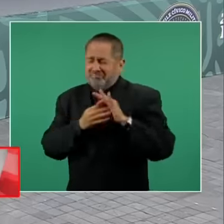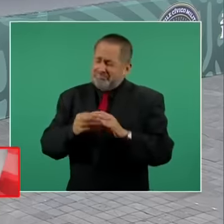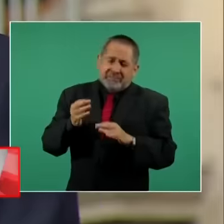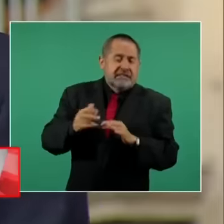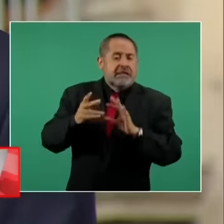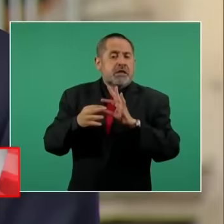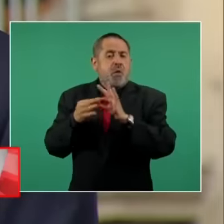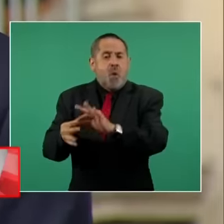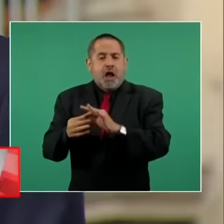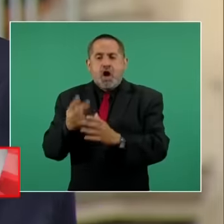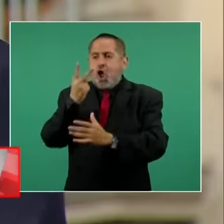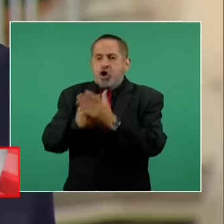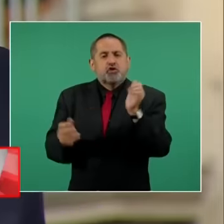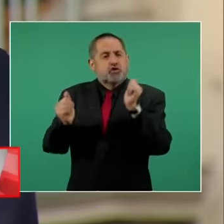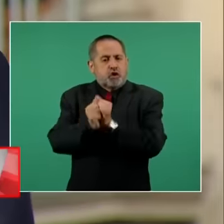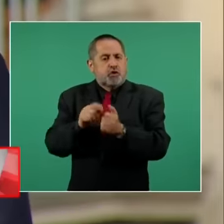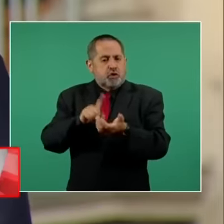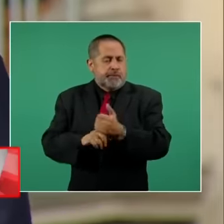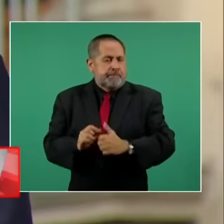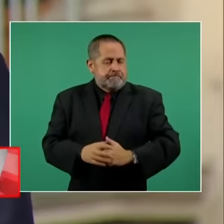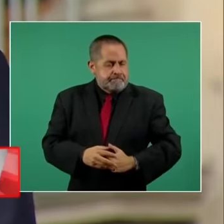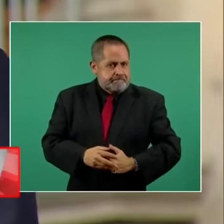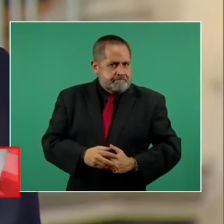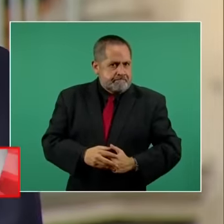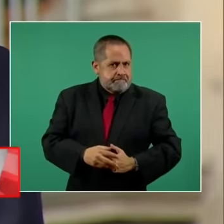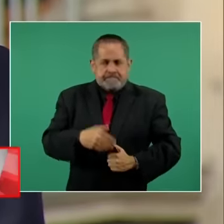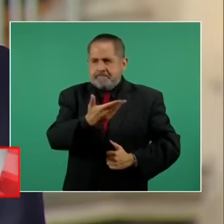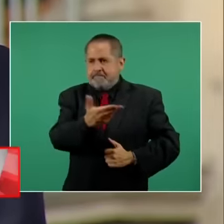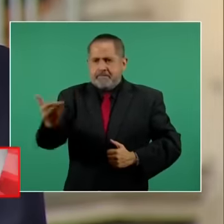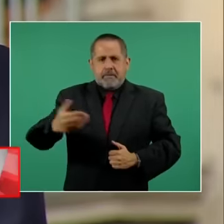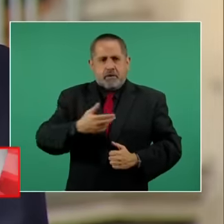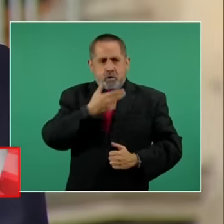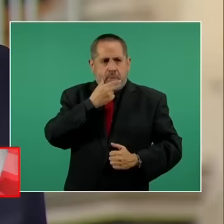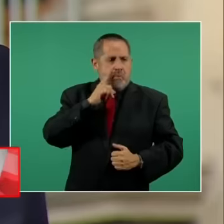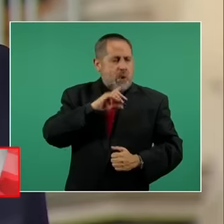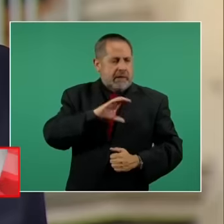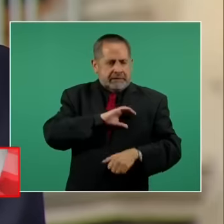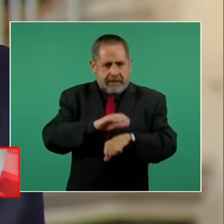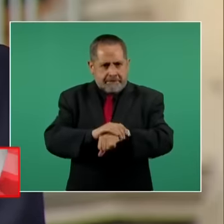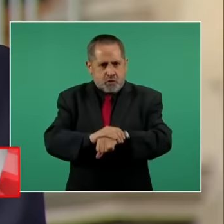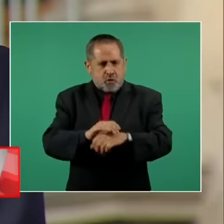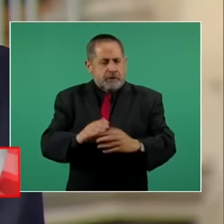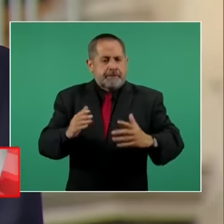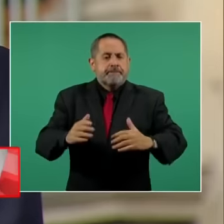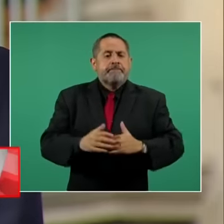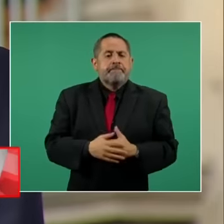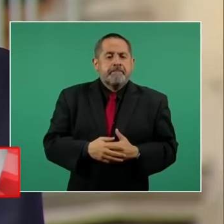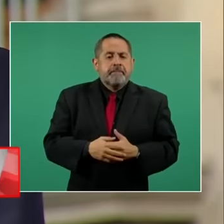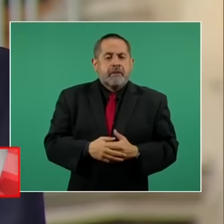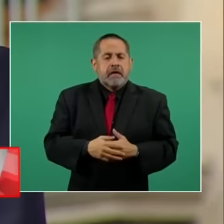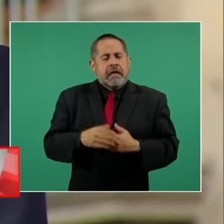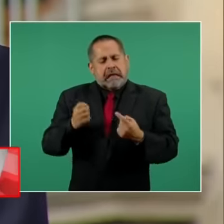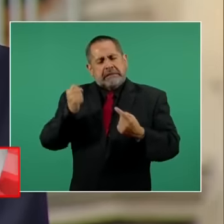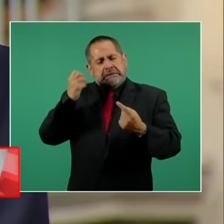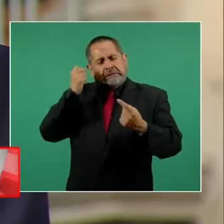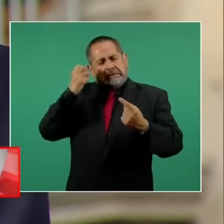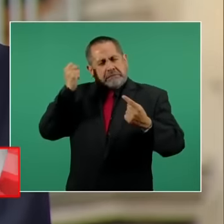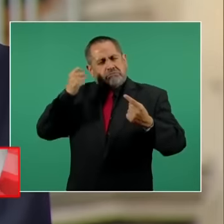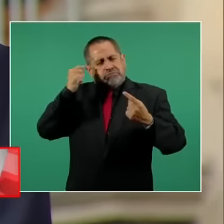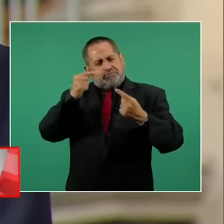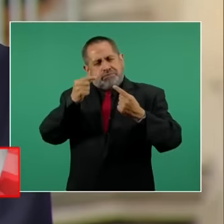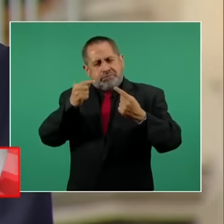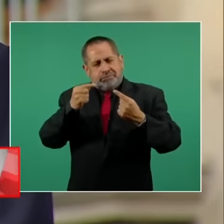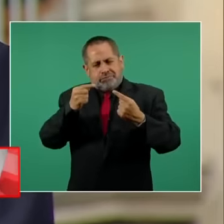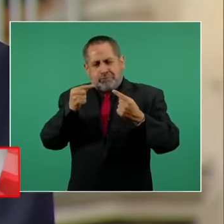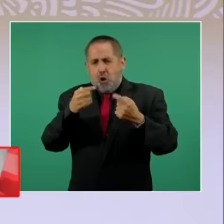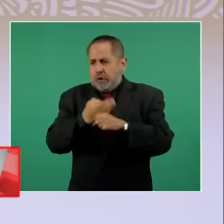que proviene de ambos. Amigas y amigos, por esas y otras razones que no caben en un discurso necesariamente